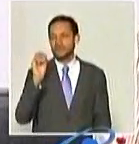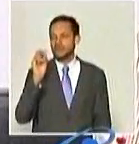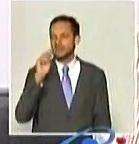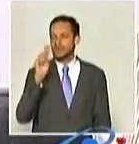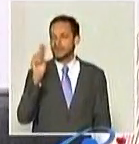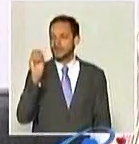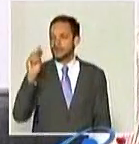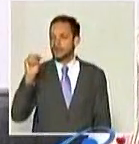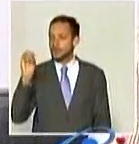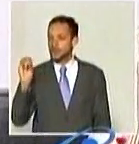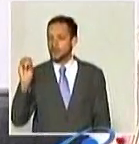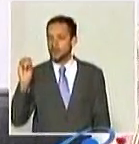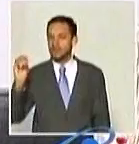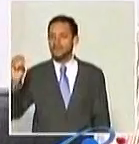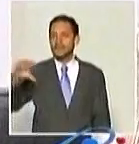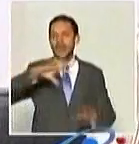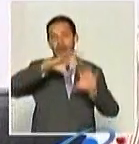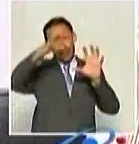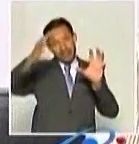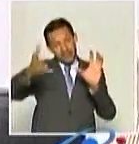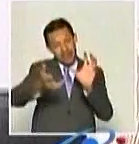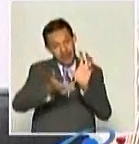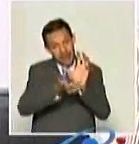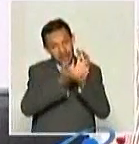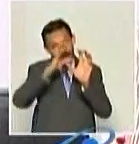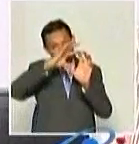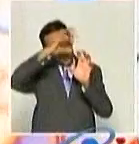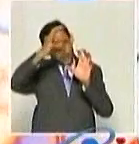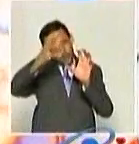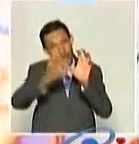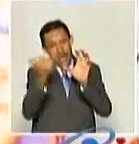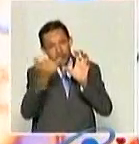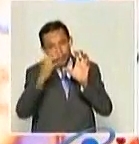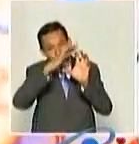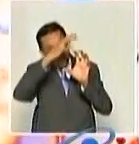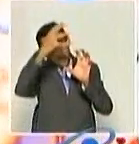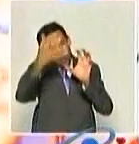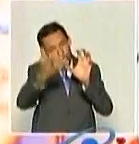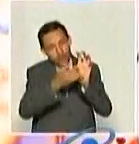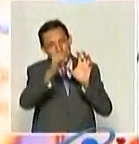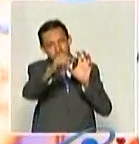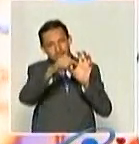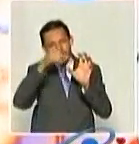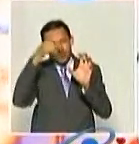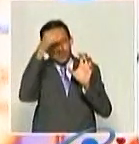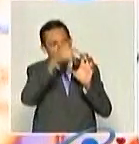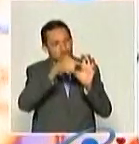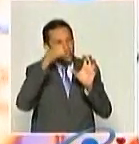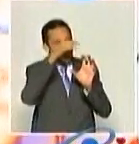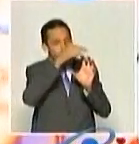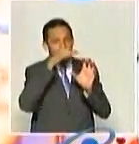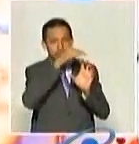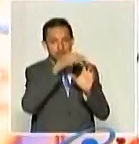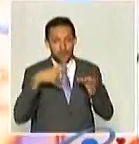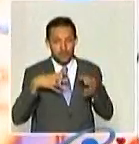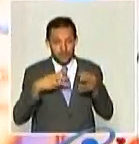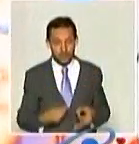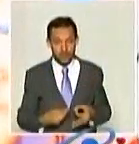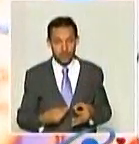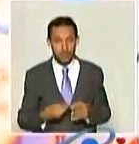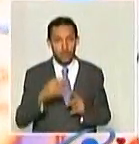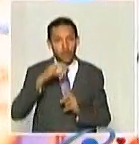produce un efecto germicida en el agua. ¿Por qué? Porque las células bacterianas, llámelas